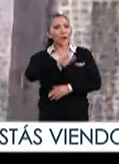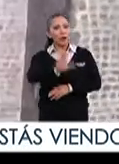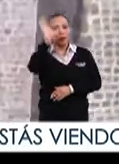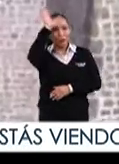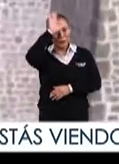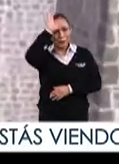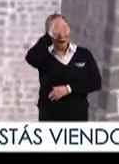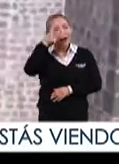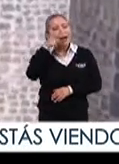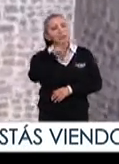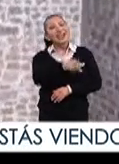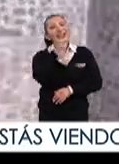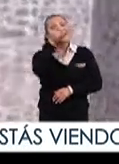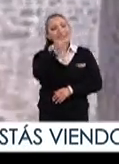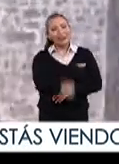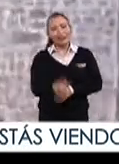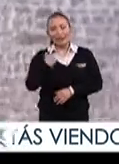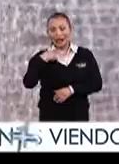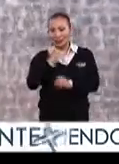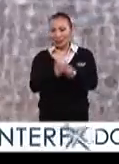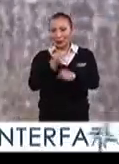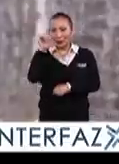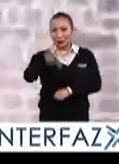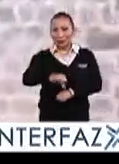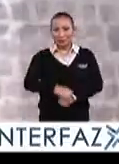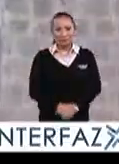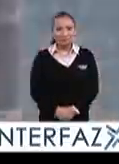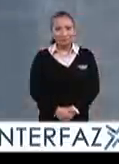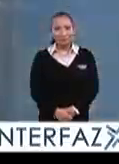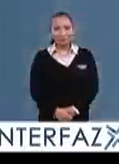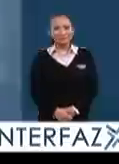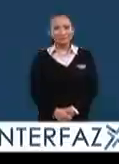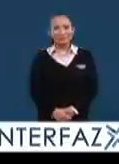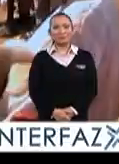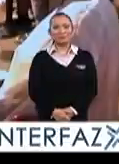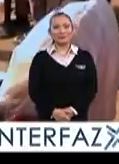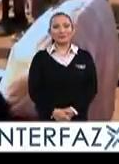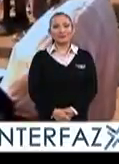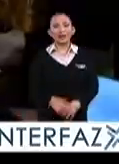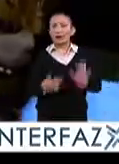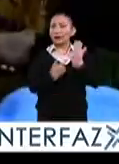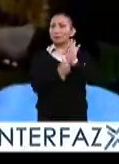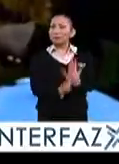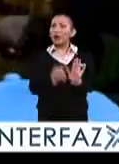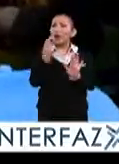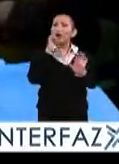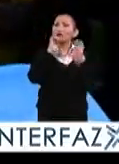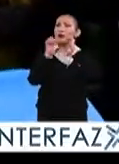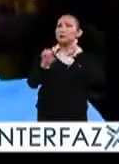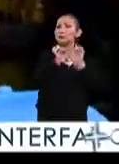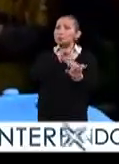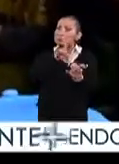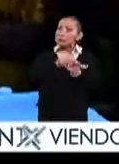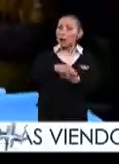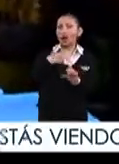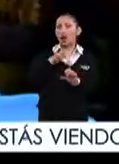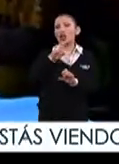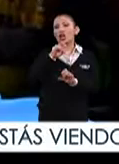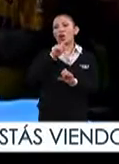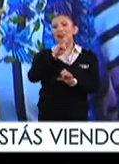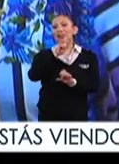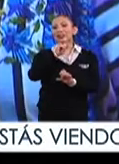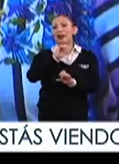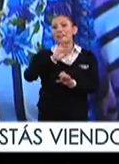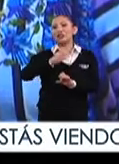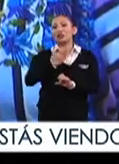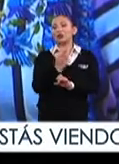Cultural. Descubre en qué consiste en nuestro reportaje del día. Te presentamos una entrevista exclusiva con Rigoberta